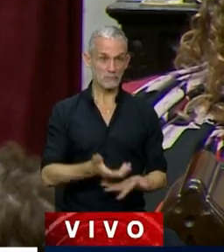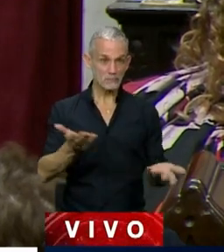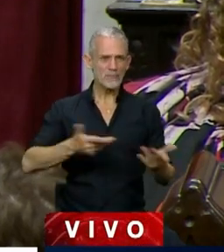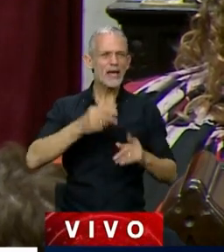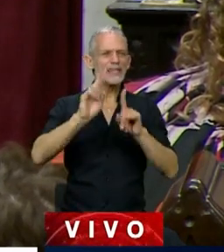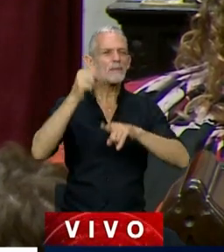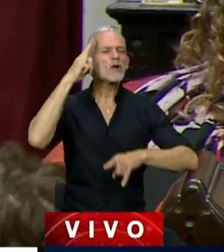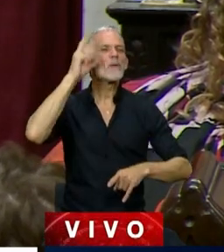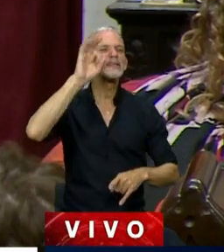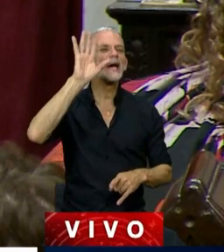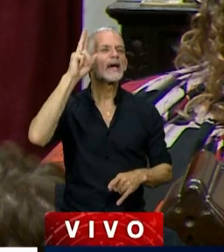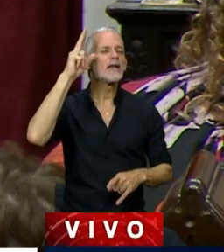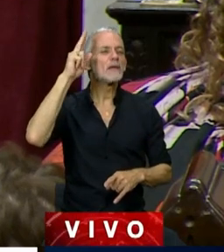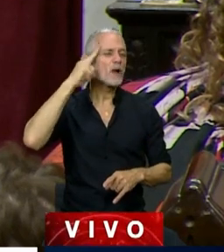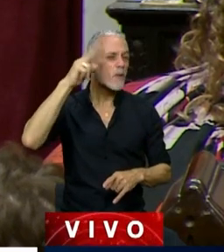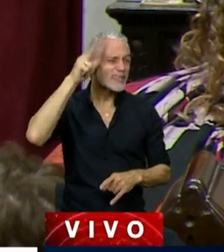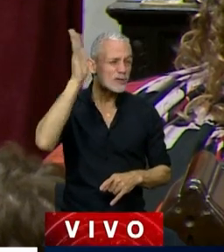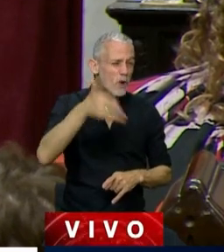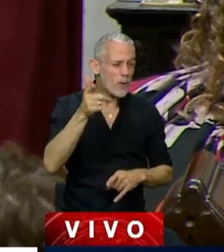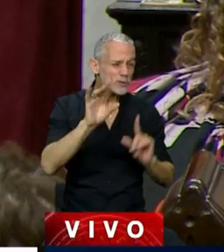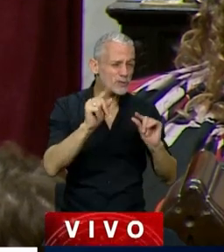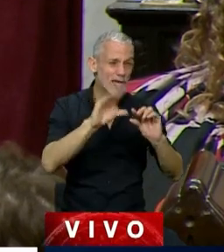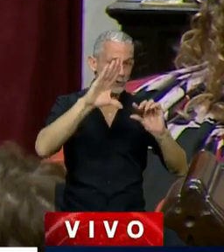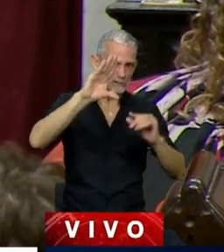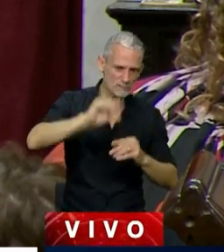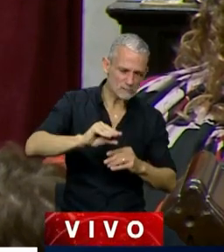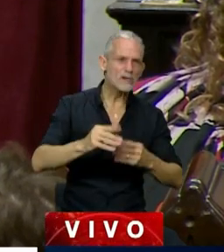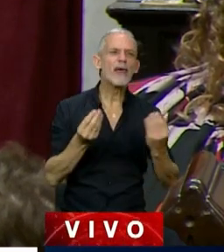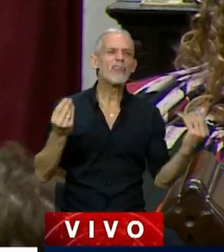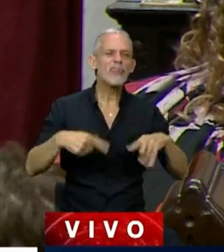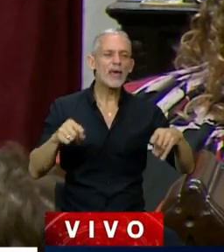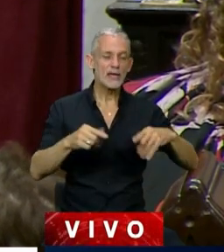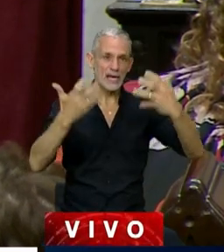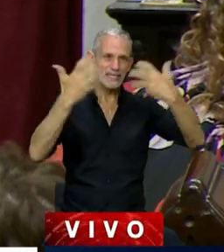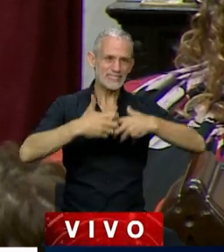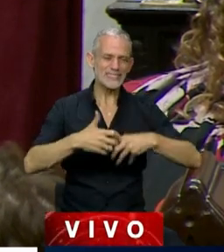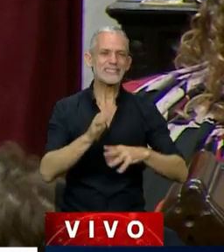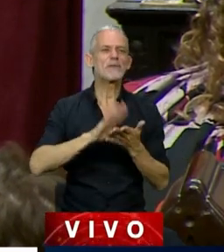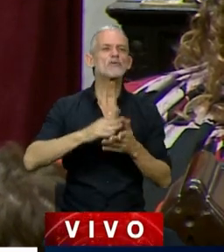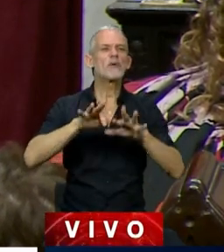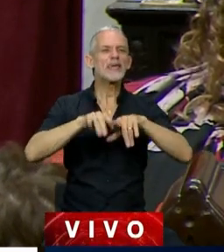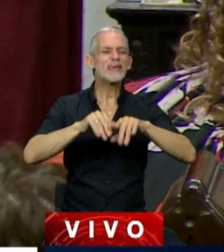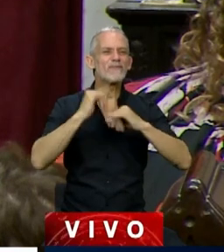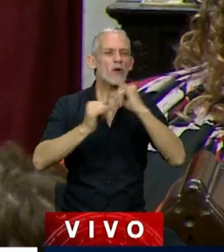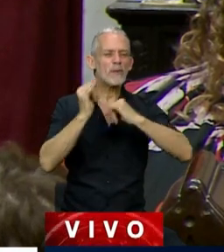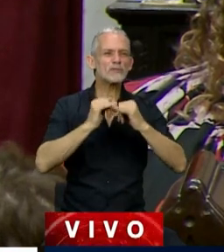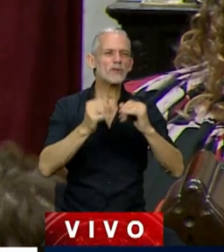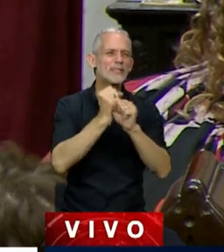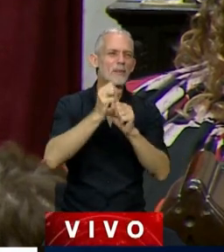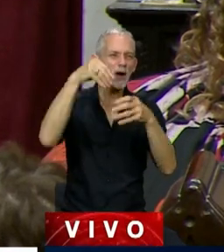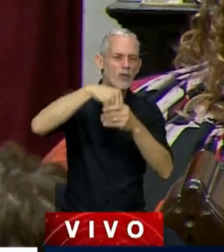el 98% dentro del presupuesto educativo? En el sistema de información de gestión